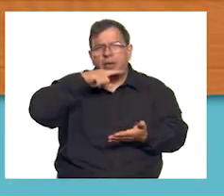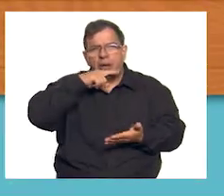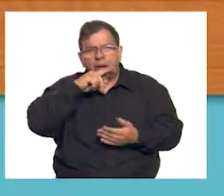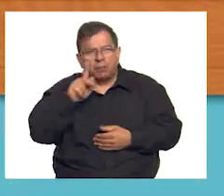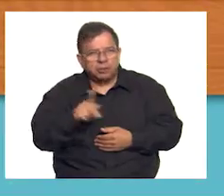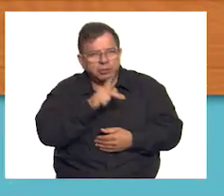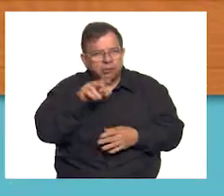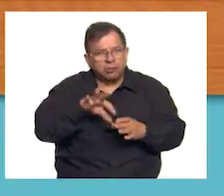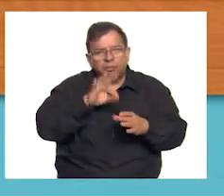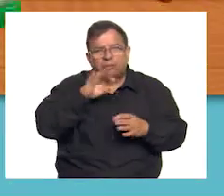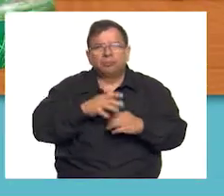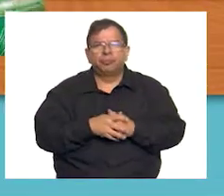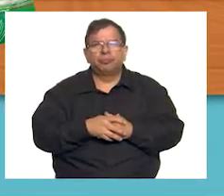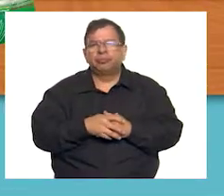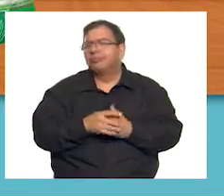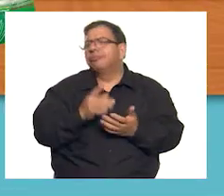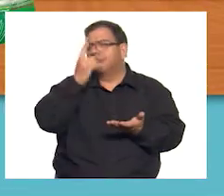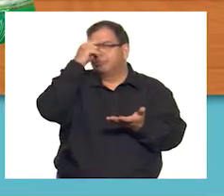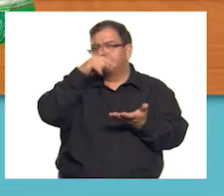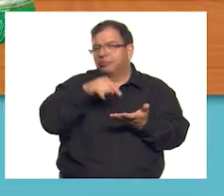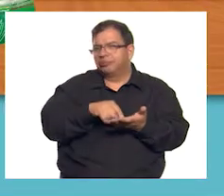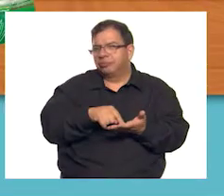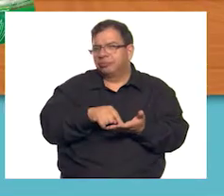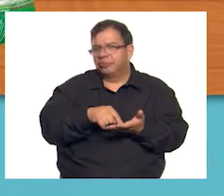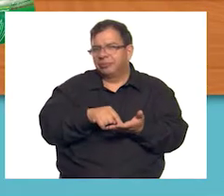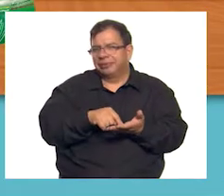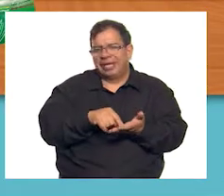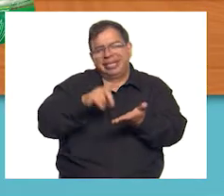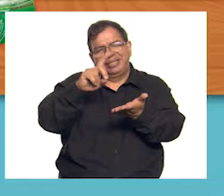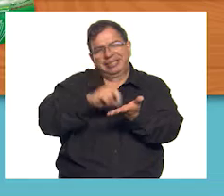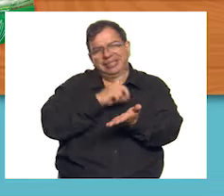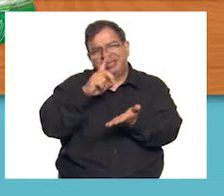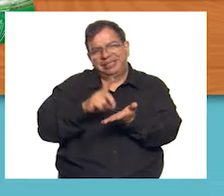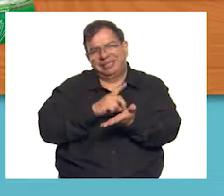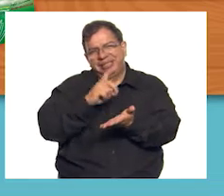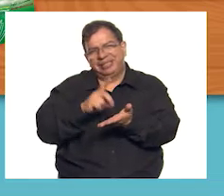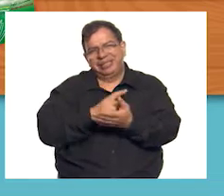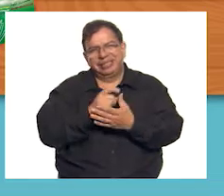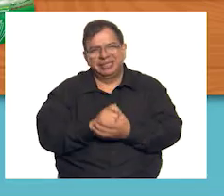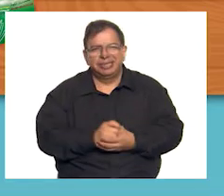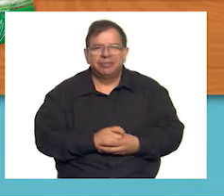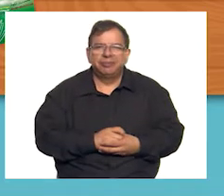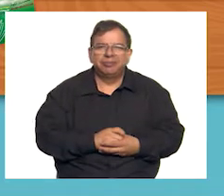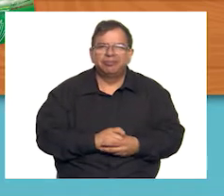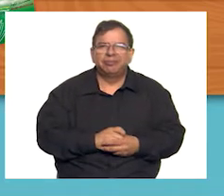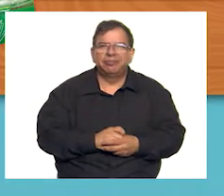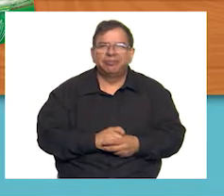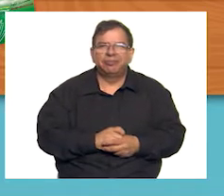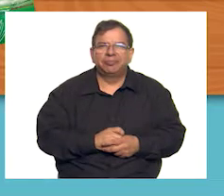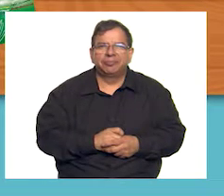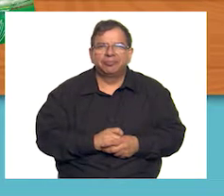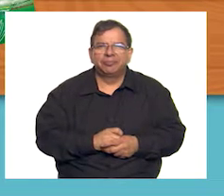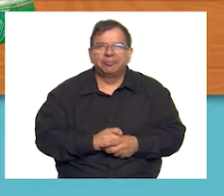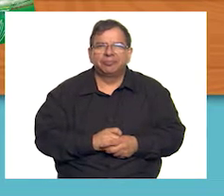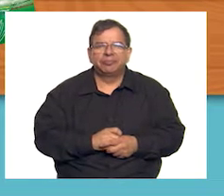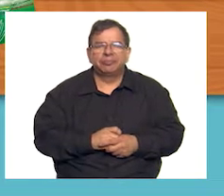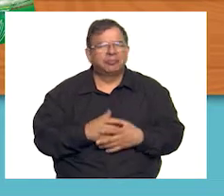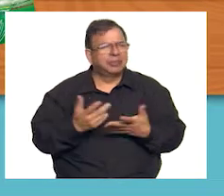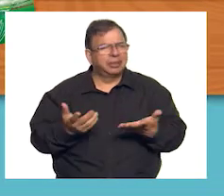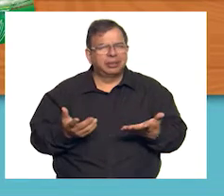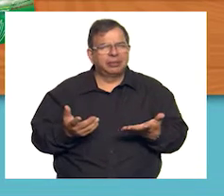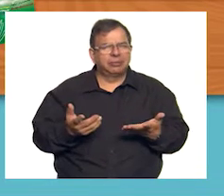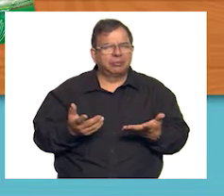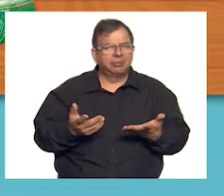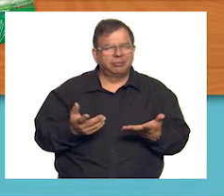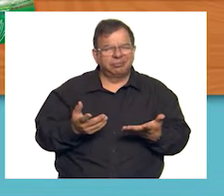tomar nota y, ¿qué creen? Nuestro tumbaburros, tumbadudas. Así es. Oye, Gaby, ¿pero no